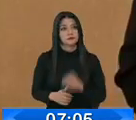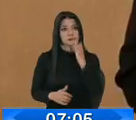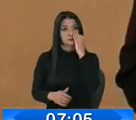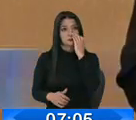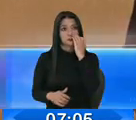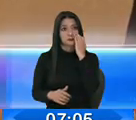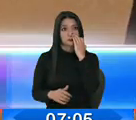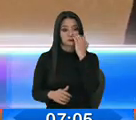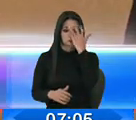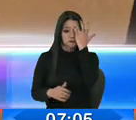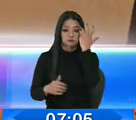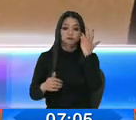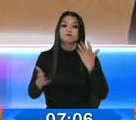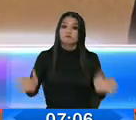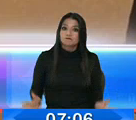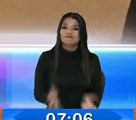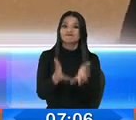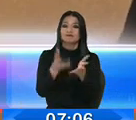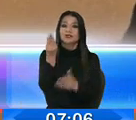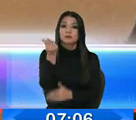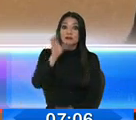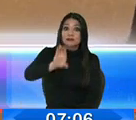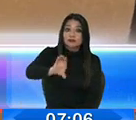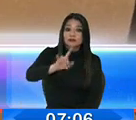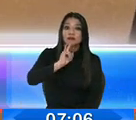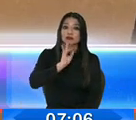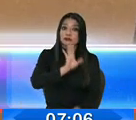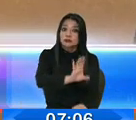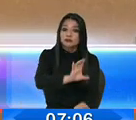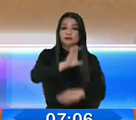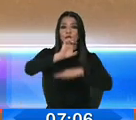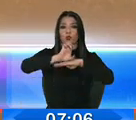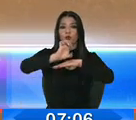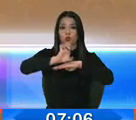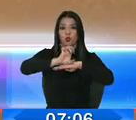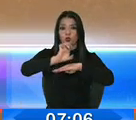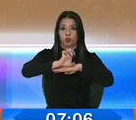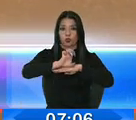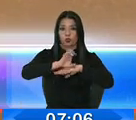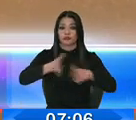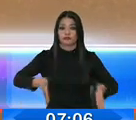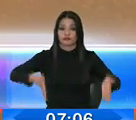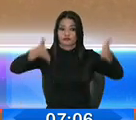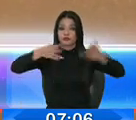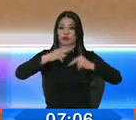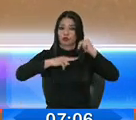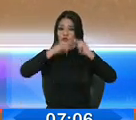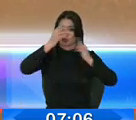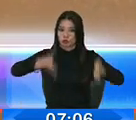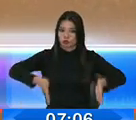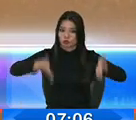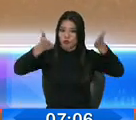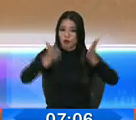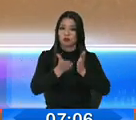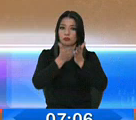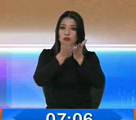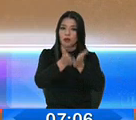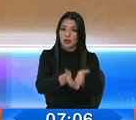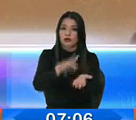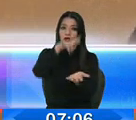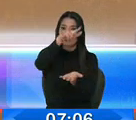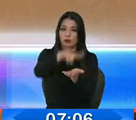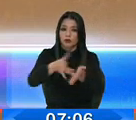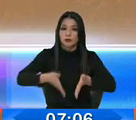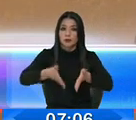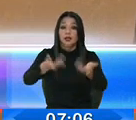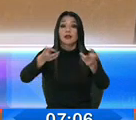de los Estados Unidos en el Ecuador, en la infraestructura física, puertos, aeropuertos, vialidad